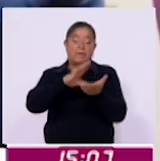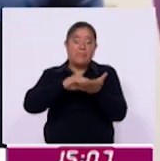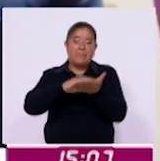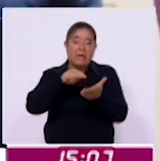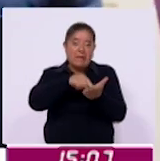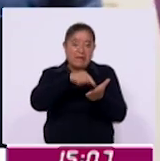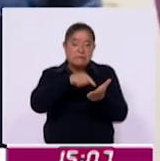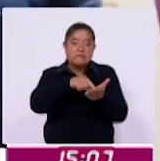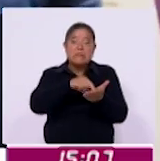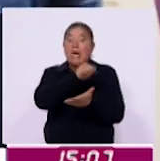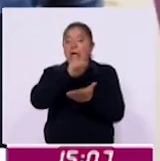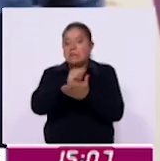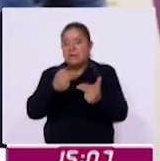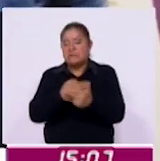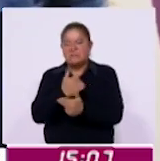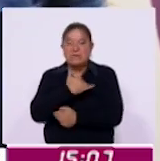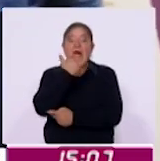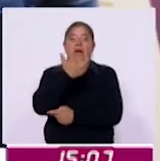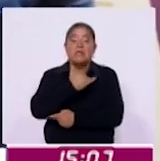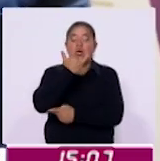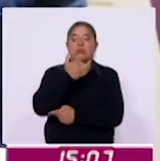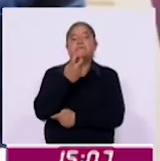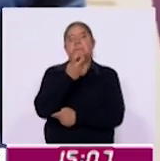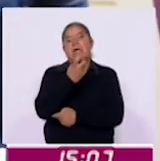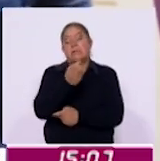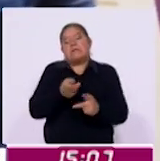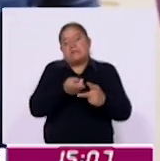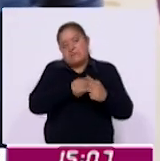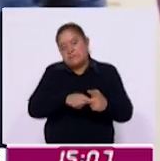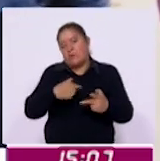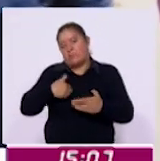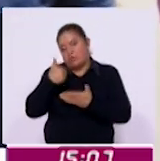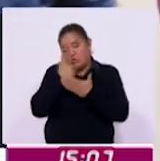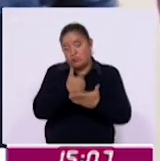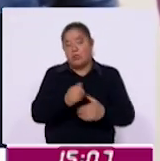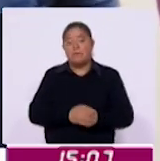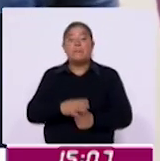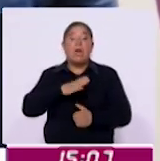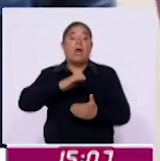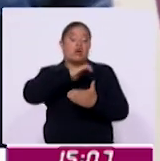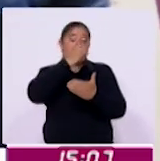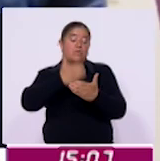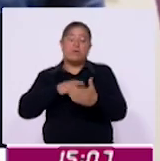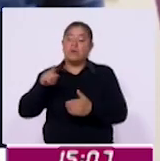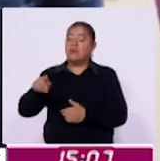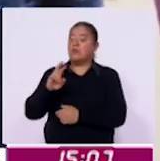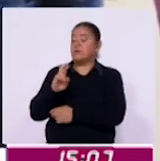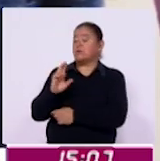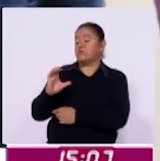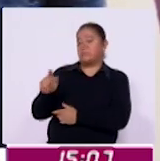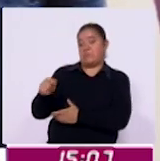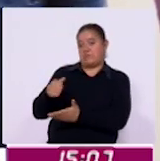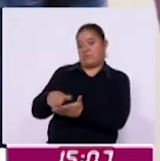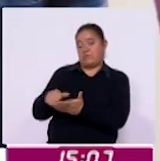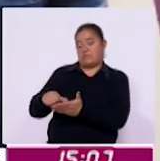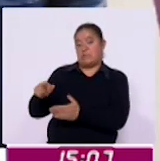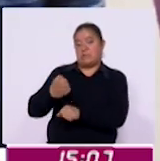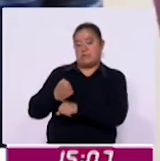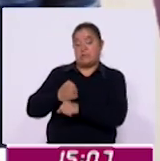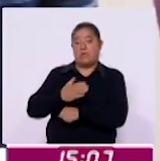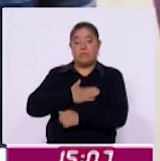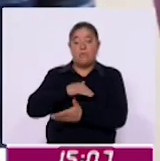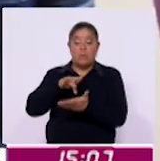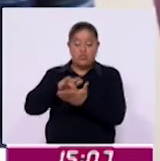errores en sus actas de nacimiento, entonces desde ahí empieza el procedimiento. Contamos con convenios ante el Registro Civil del Estado, en el cual nosotros